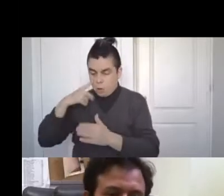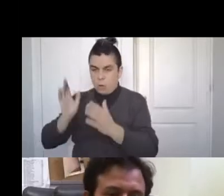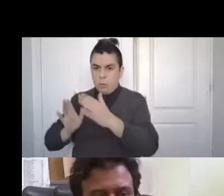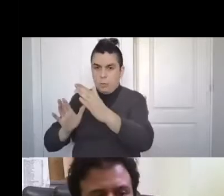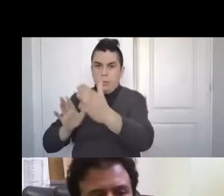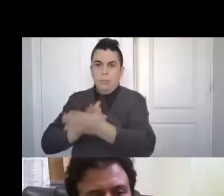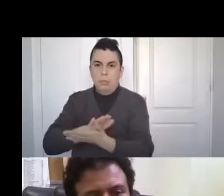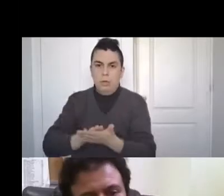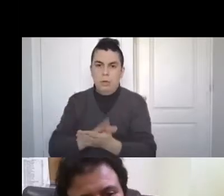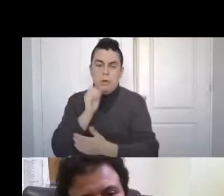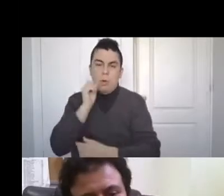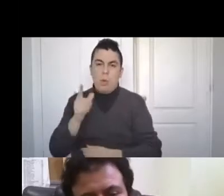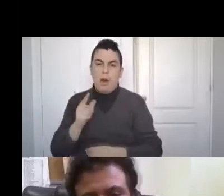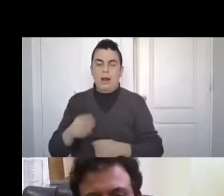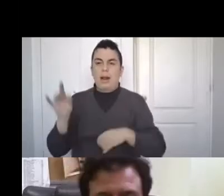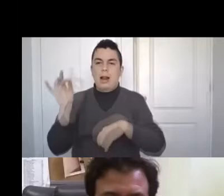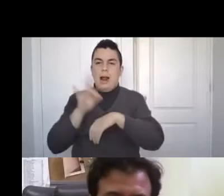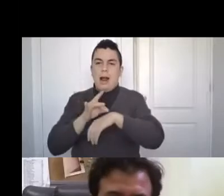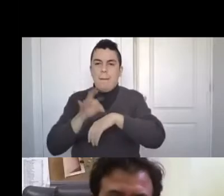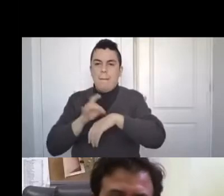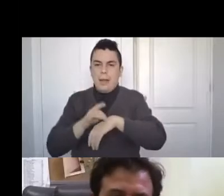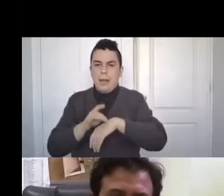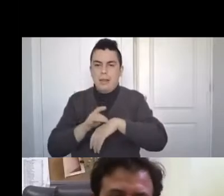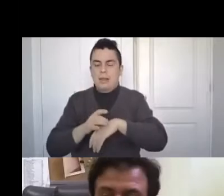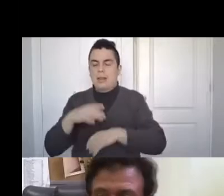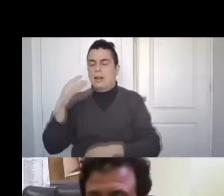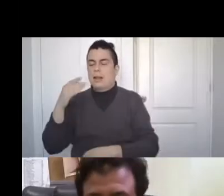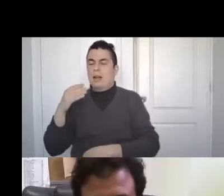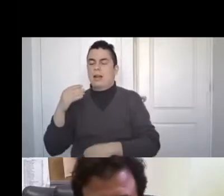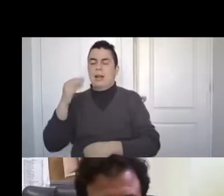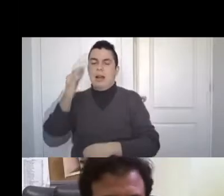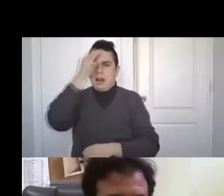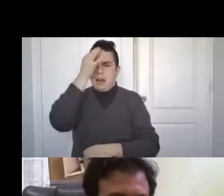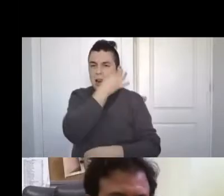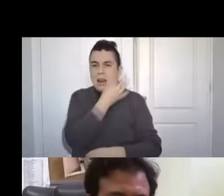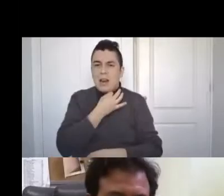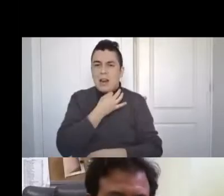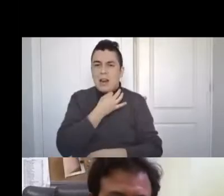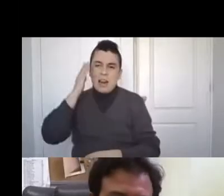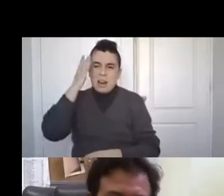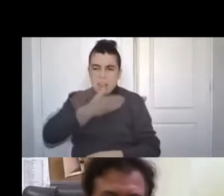como la peste negra, ¿cierto?, o algunos brotes de cólera,